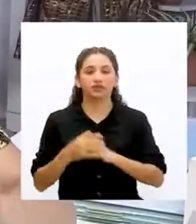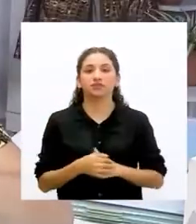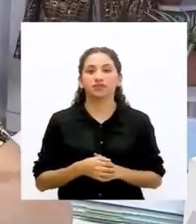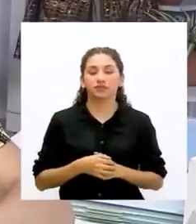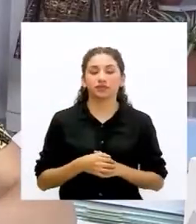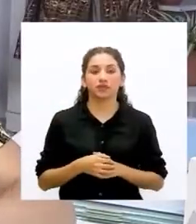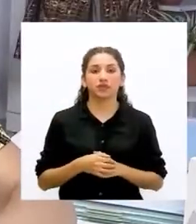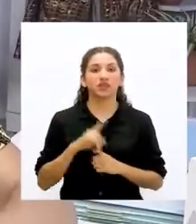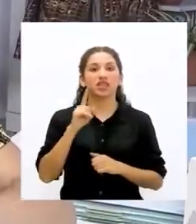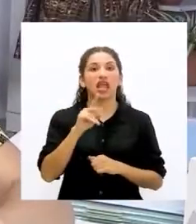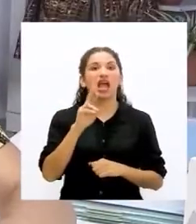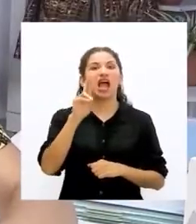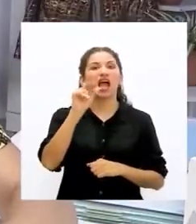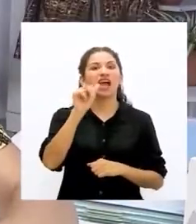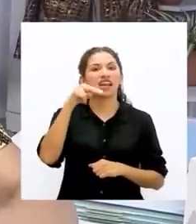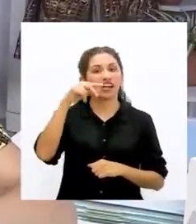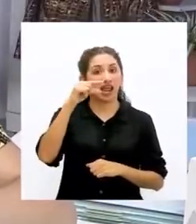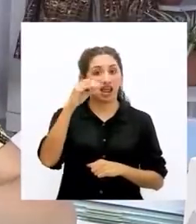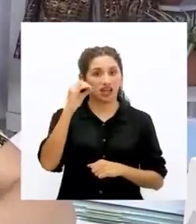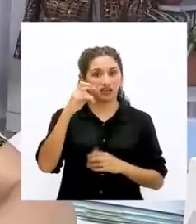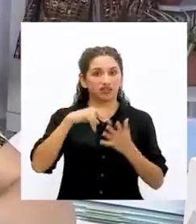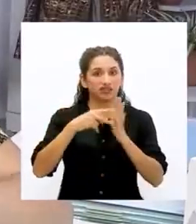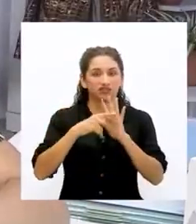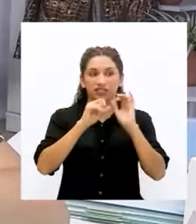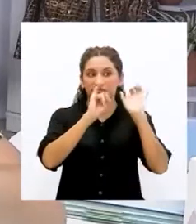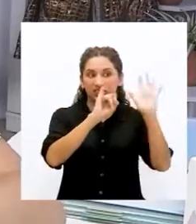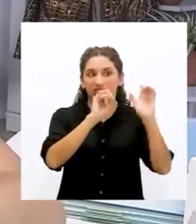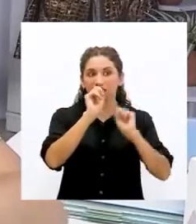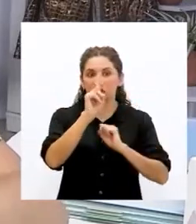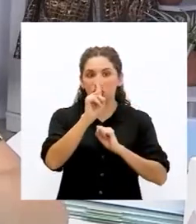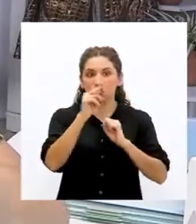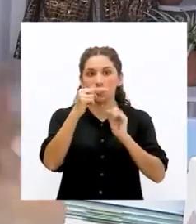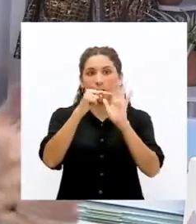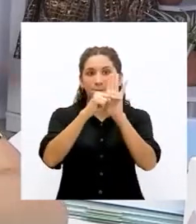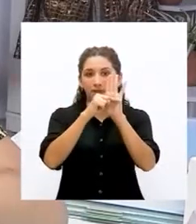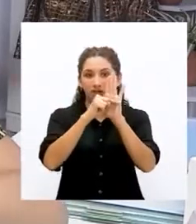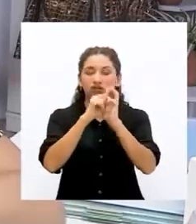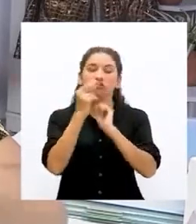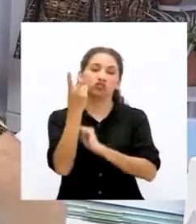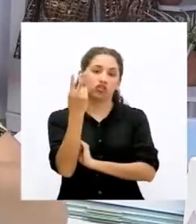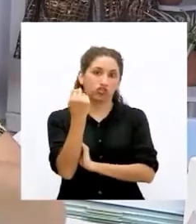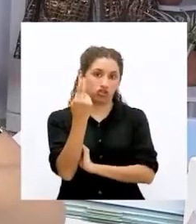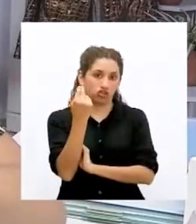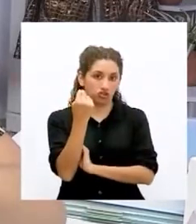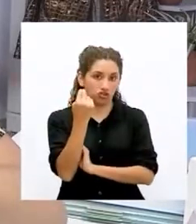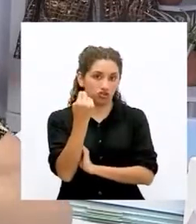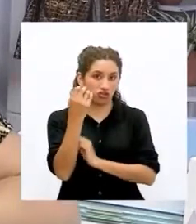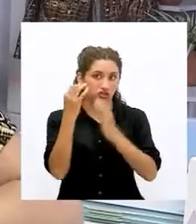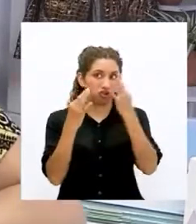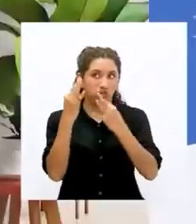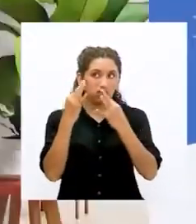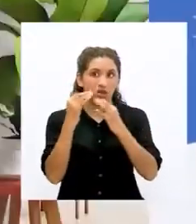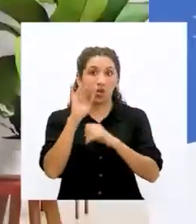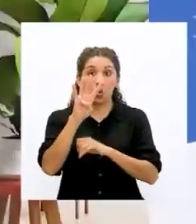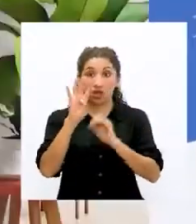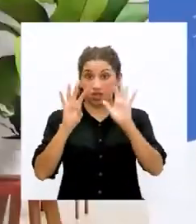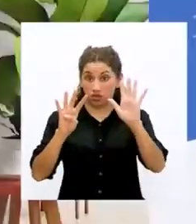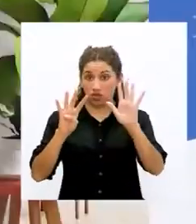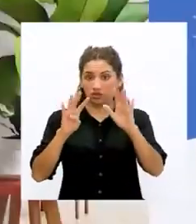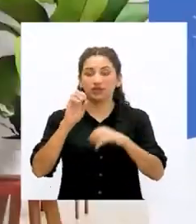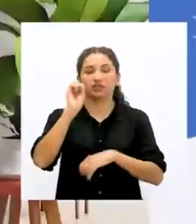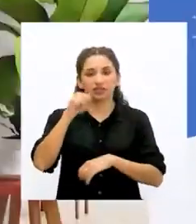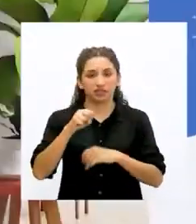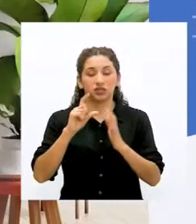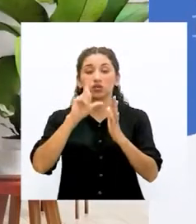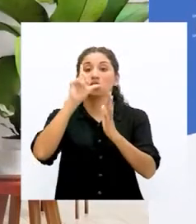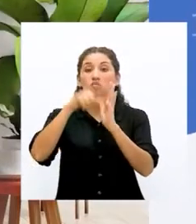Entonces, el rango es igual a 61 menos 12, que resulta 49. Luego,